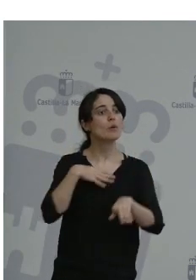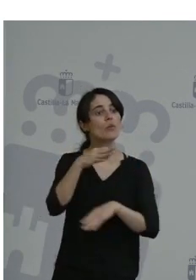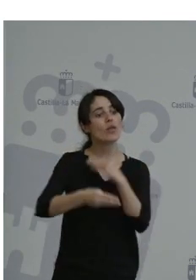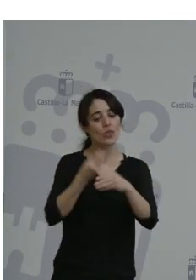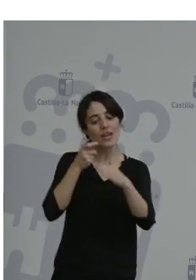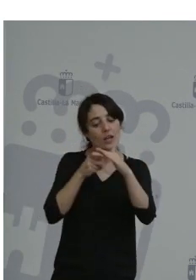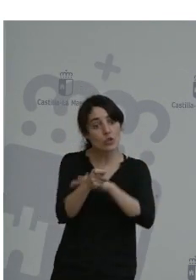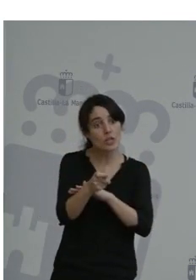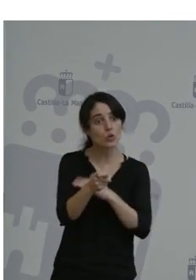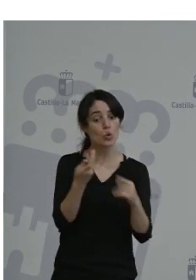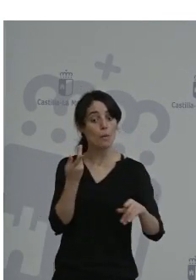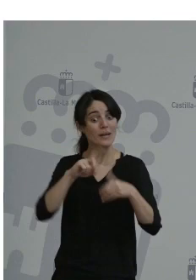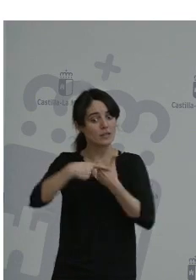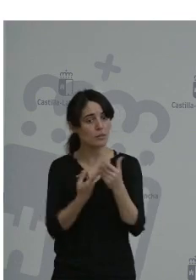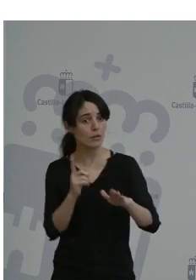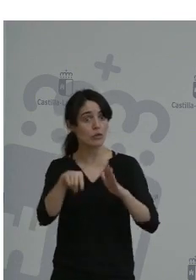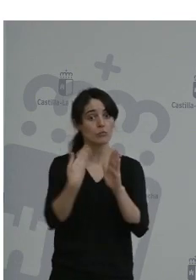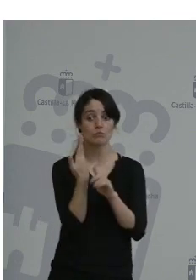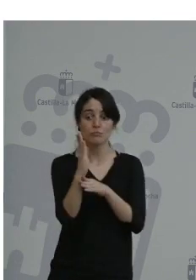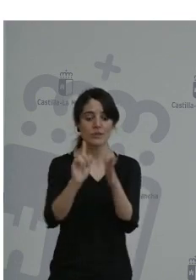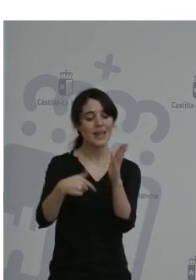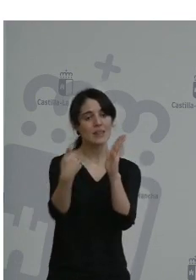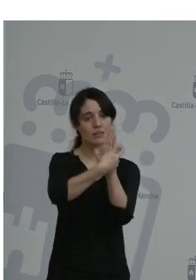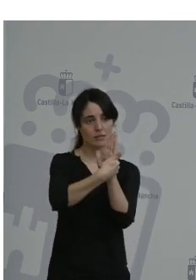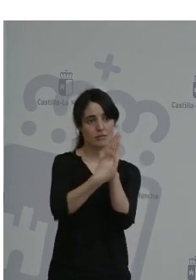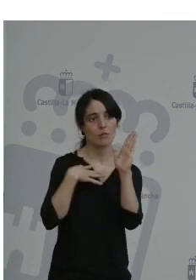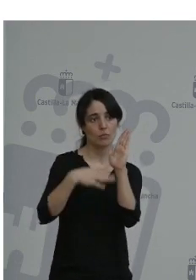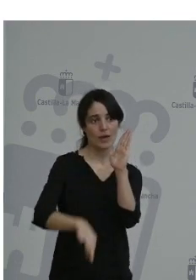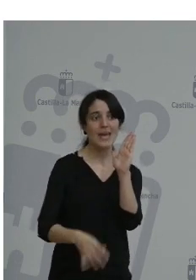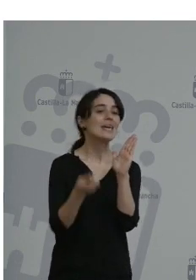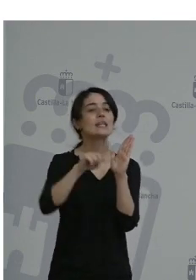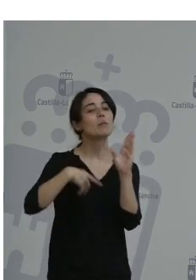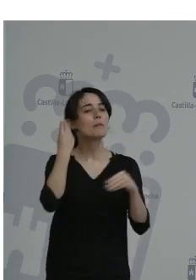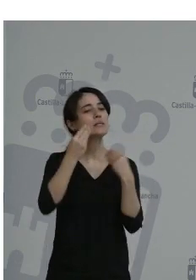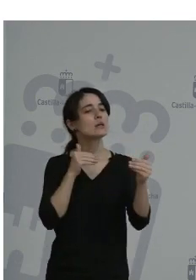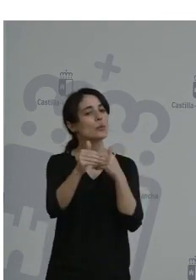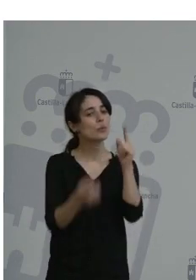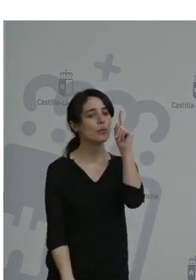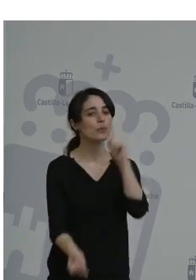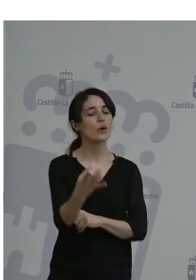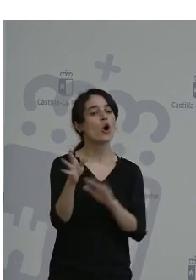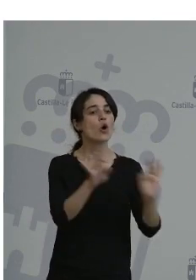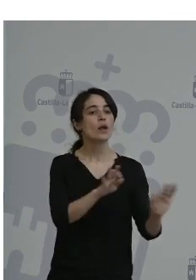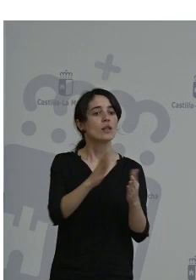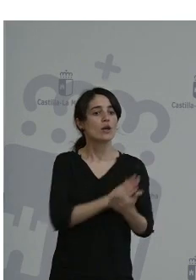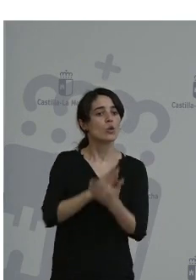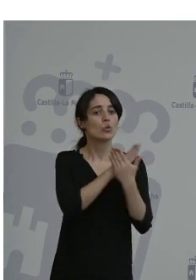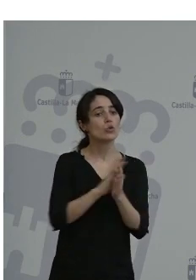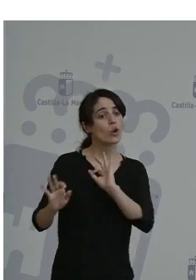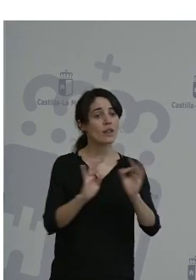participación y está contemplado el organizar cursos destinados únicamente a personas con discapacidad